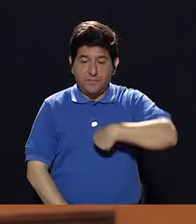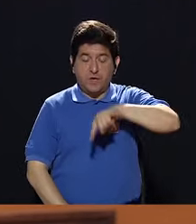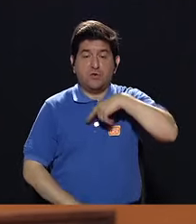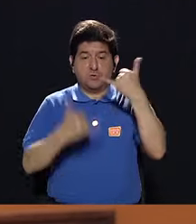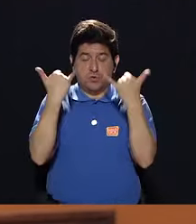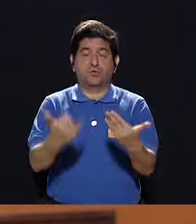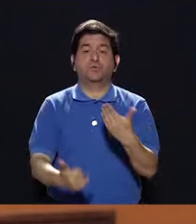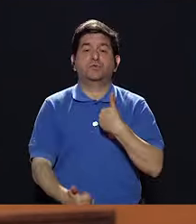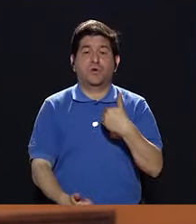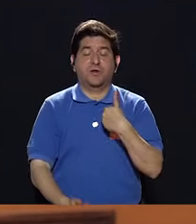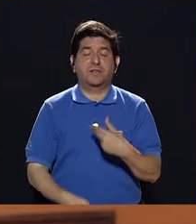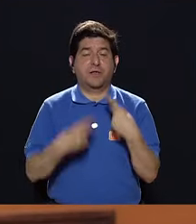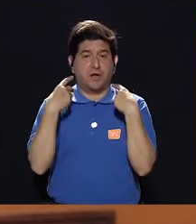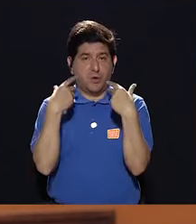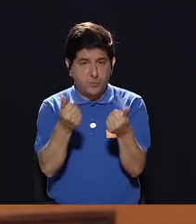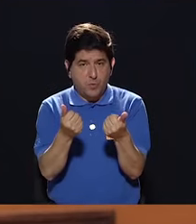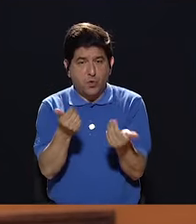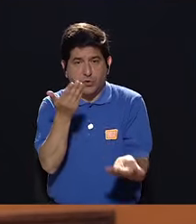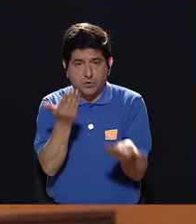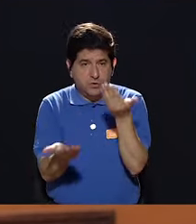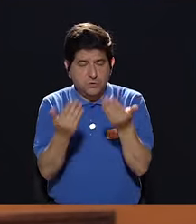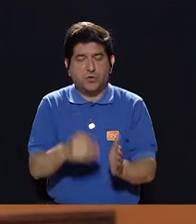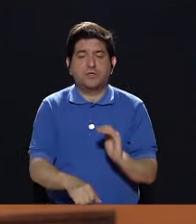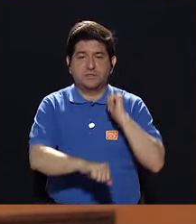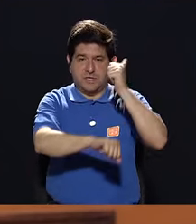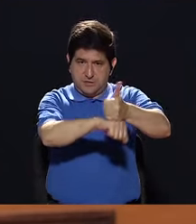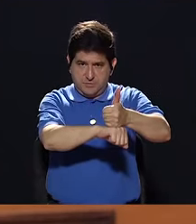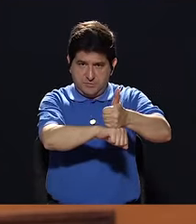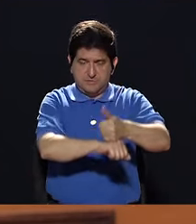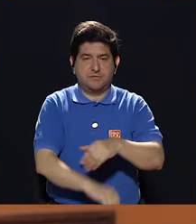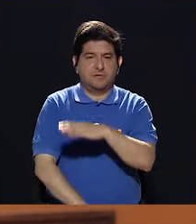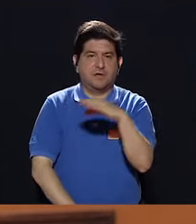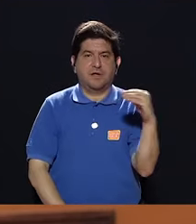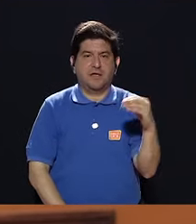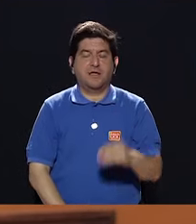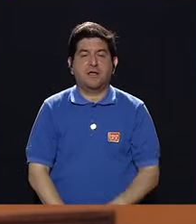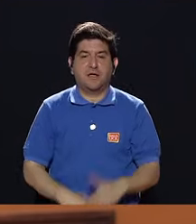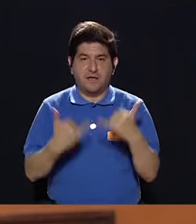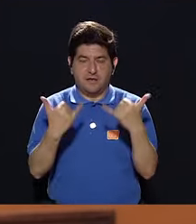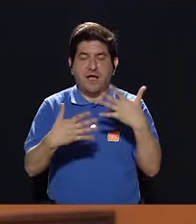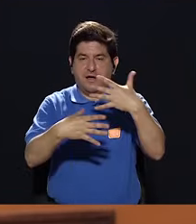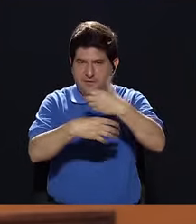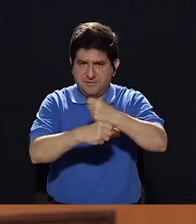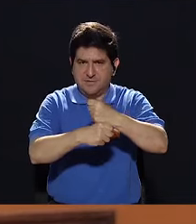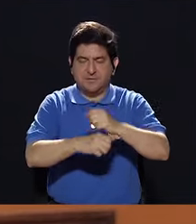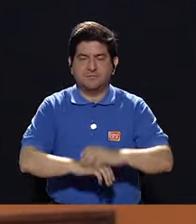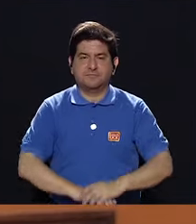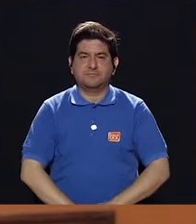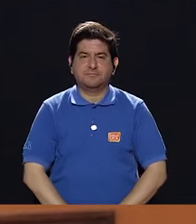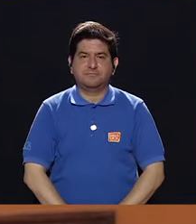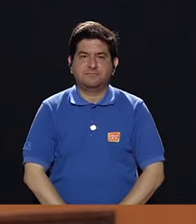es lo que tenemos ahorita más pronto a implementar y a hacer, ¿verdad?